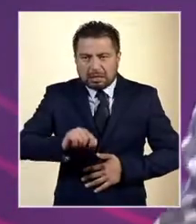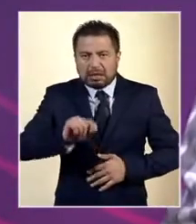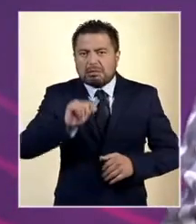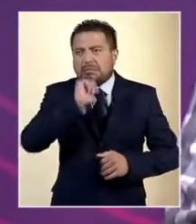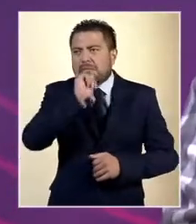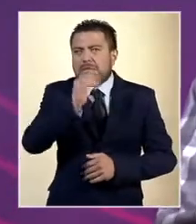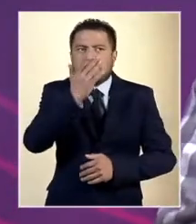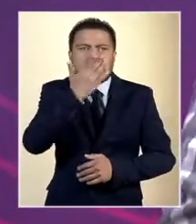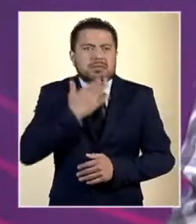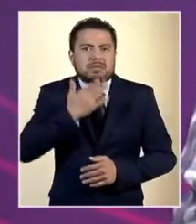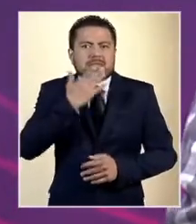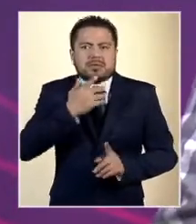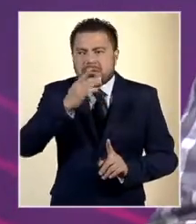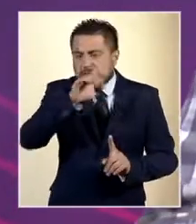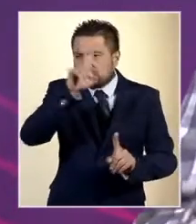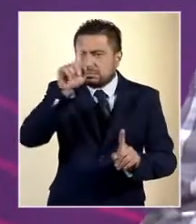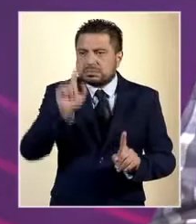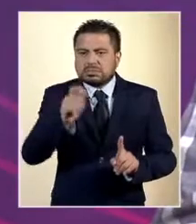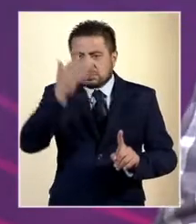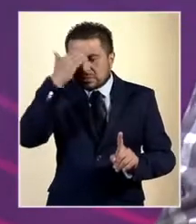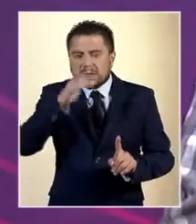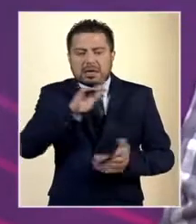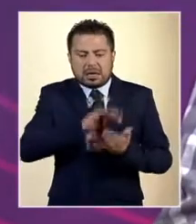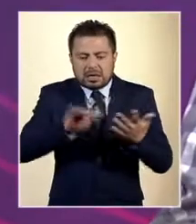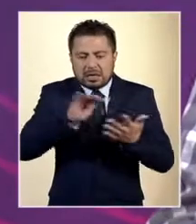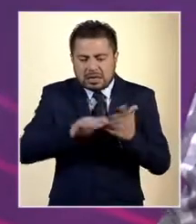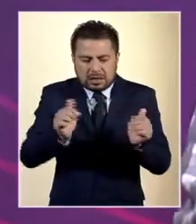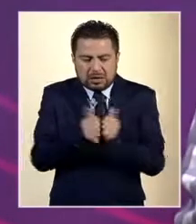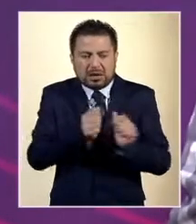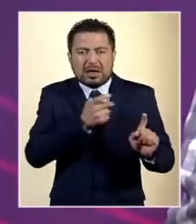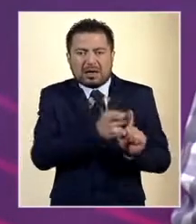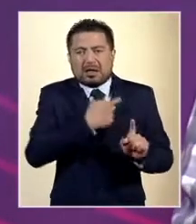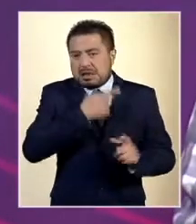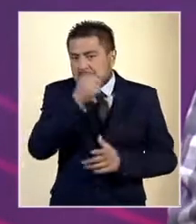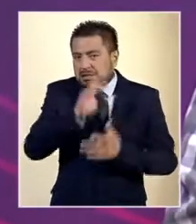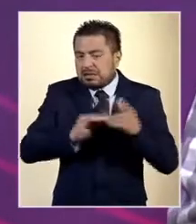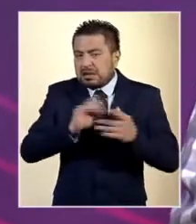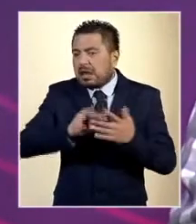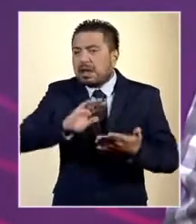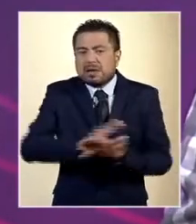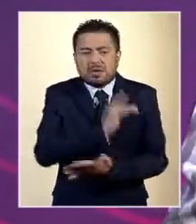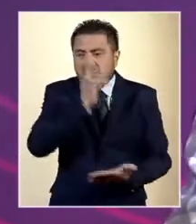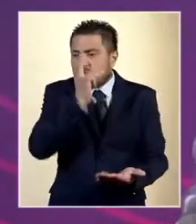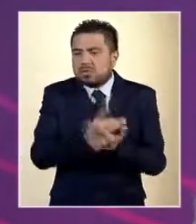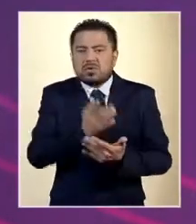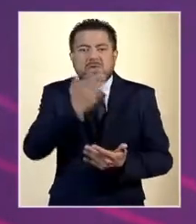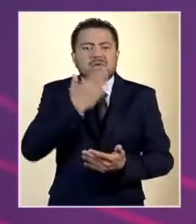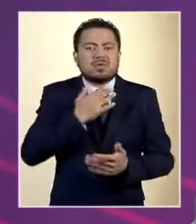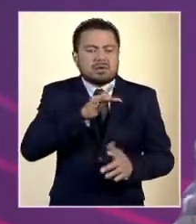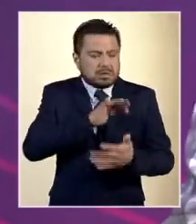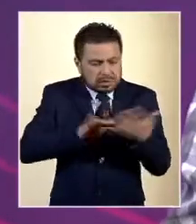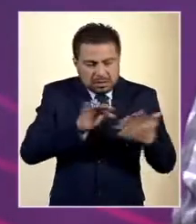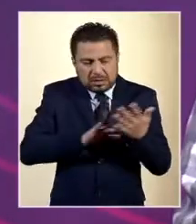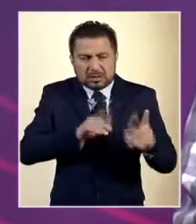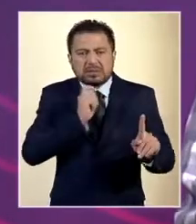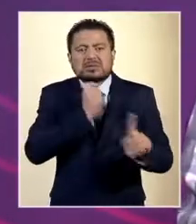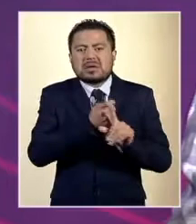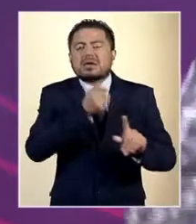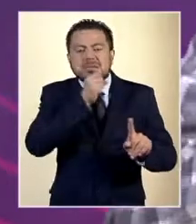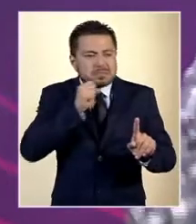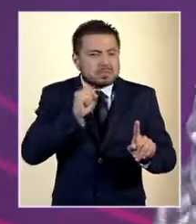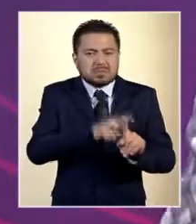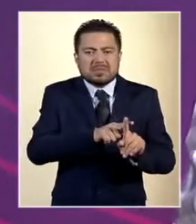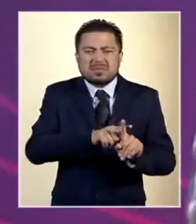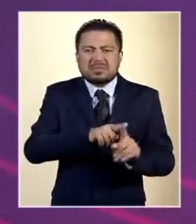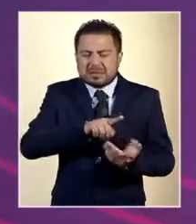Que nadie supo leer esto. Y no solo, yo diría que además, no solo nadie lo supo leer, sino que también